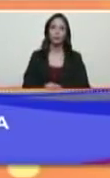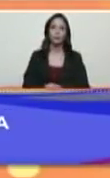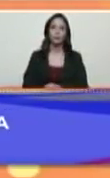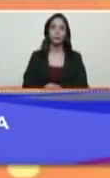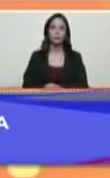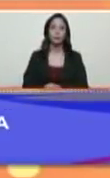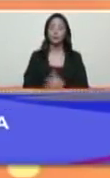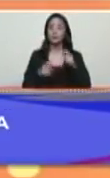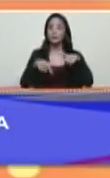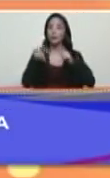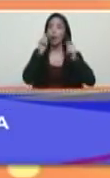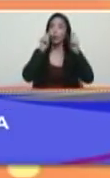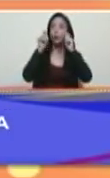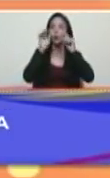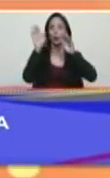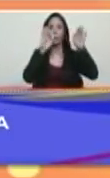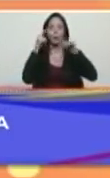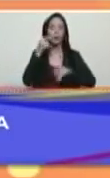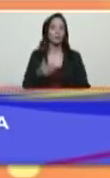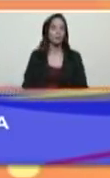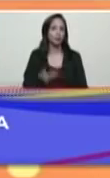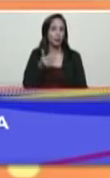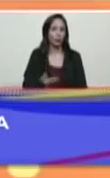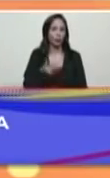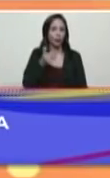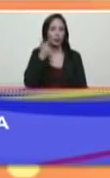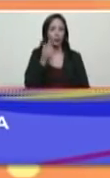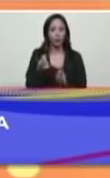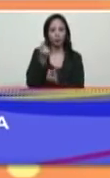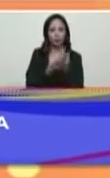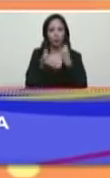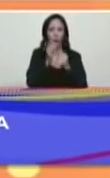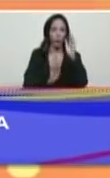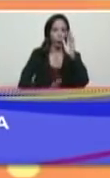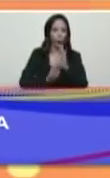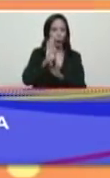El turismo es un motor vital de la agenda económica bolivariana.